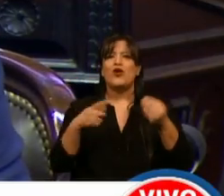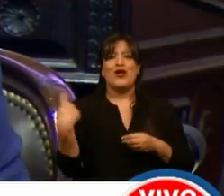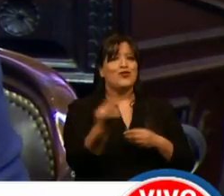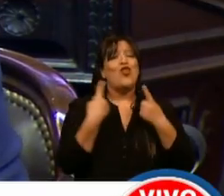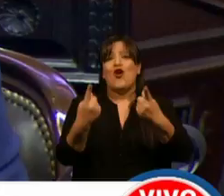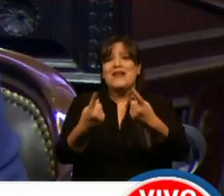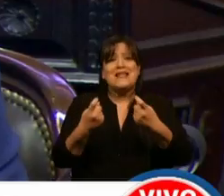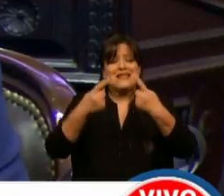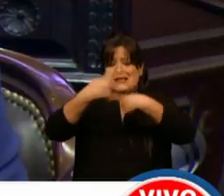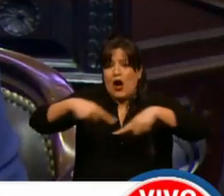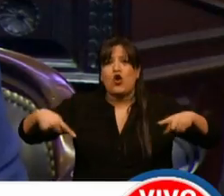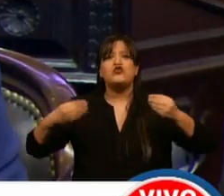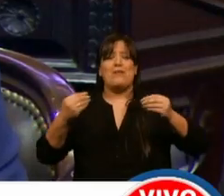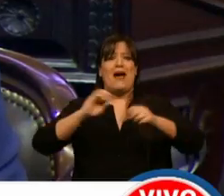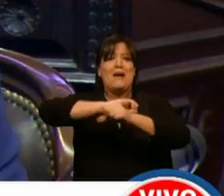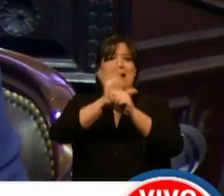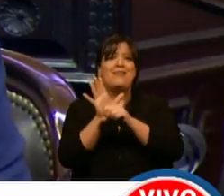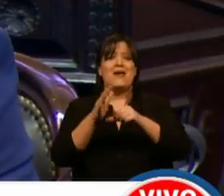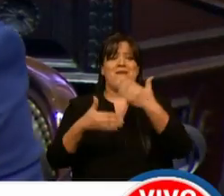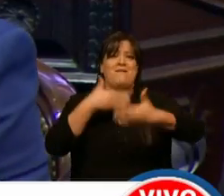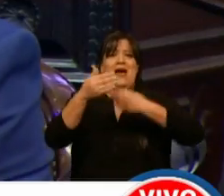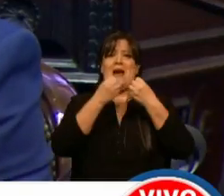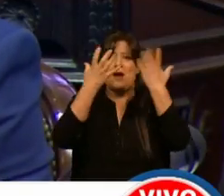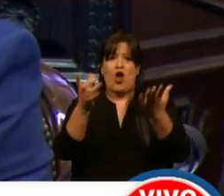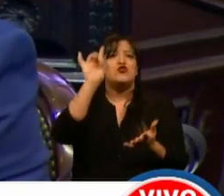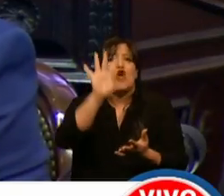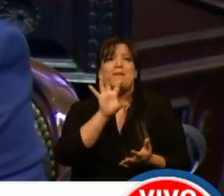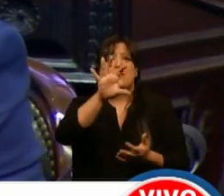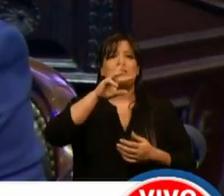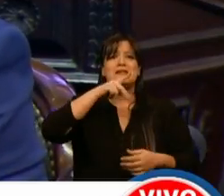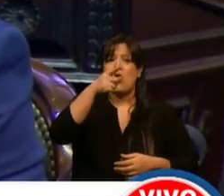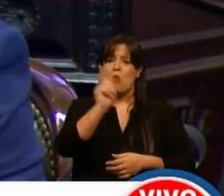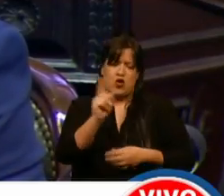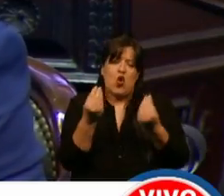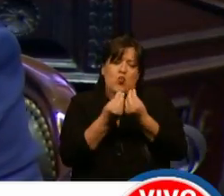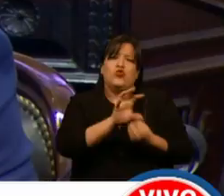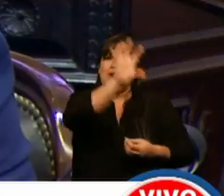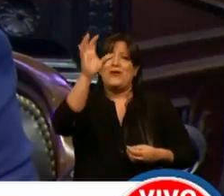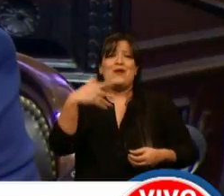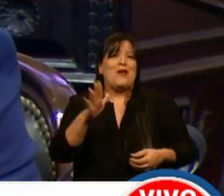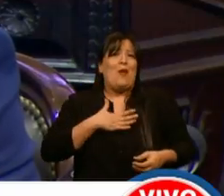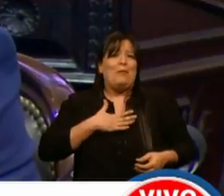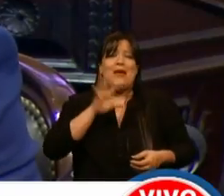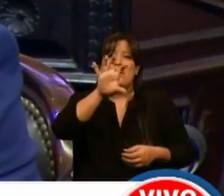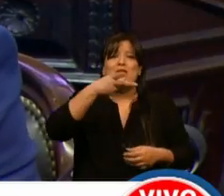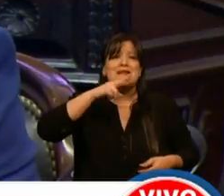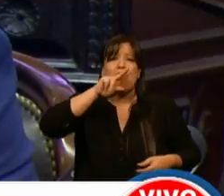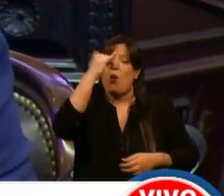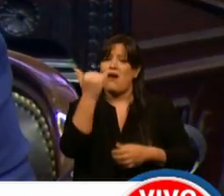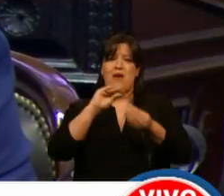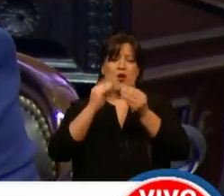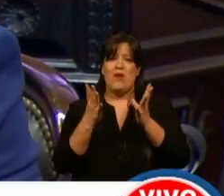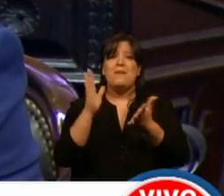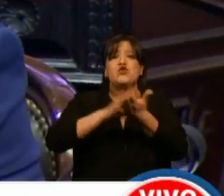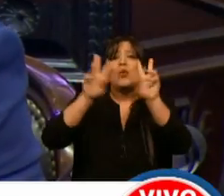todas las herramientas para superar la pandemia no sólo sanjuán sino muchas provincias pero lo particular mi provincia tiene problemas no solo